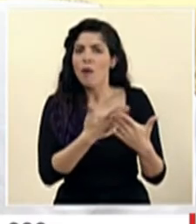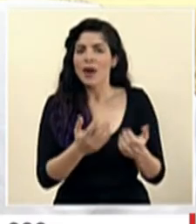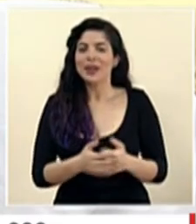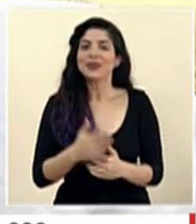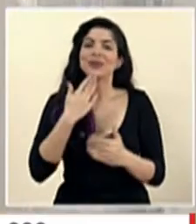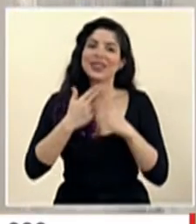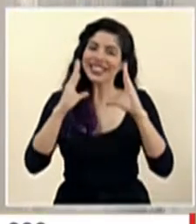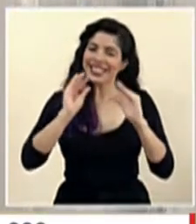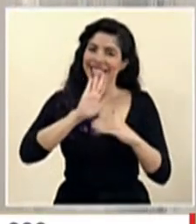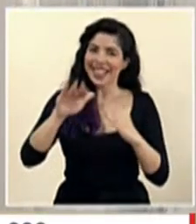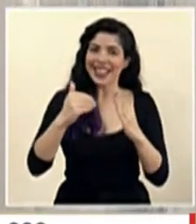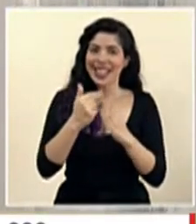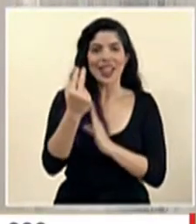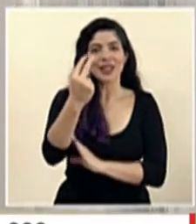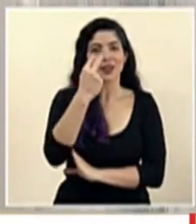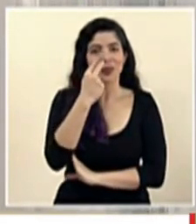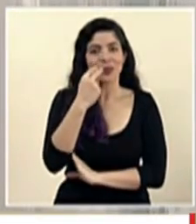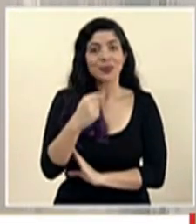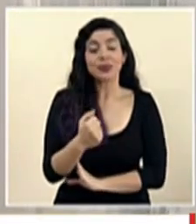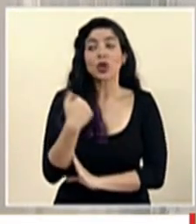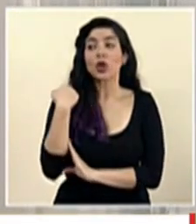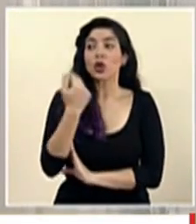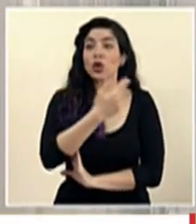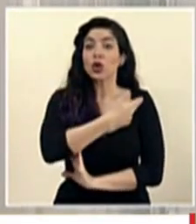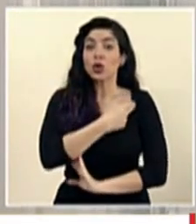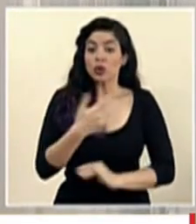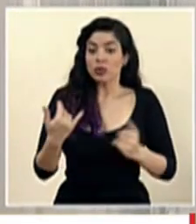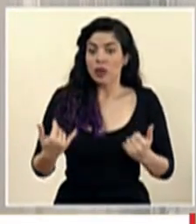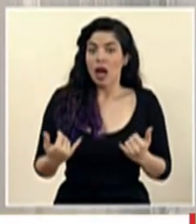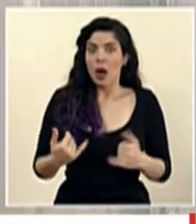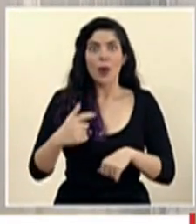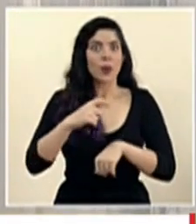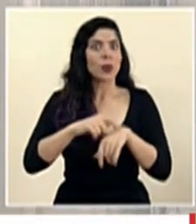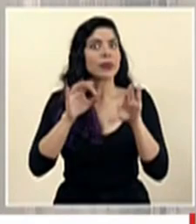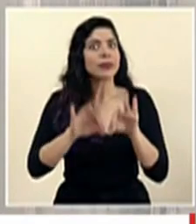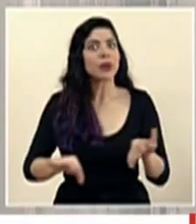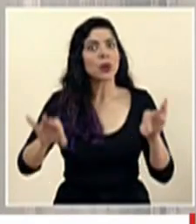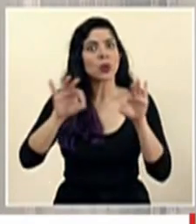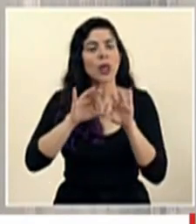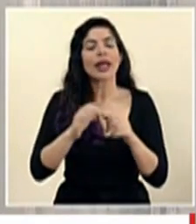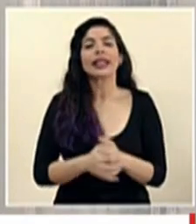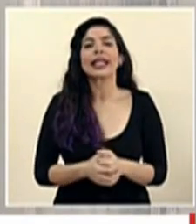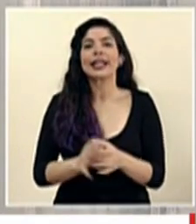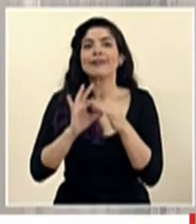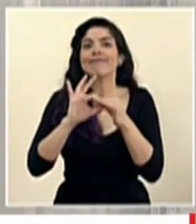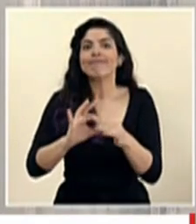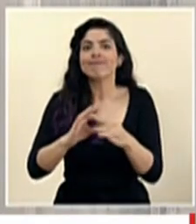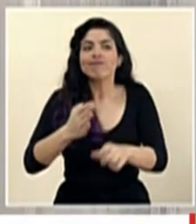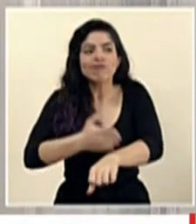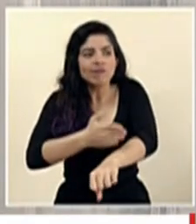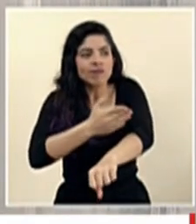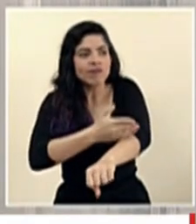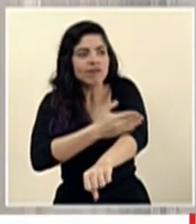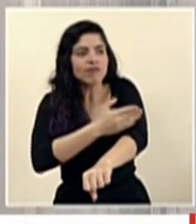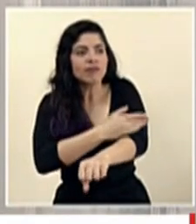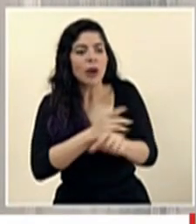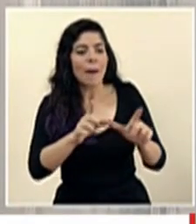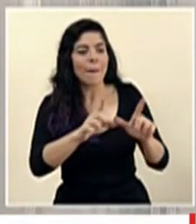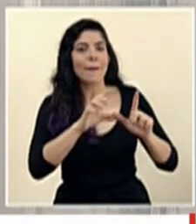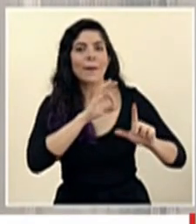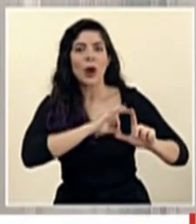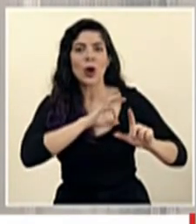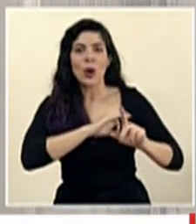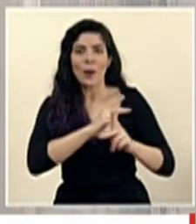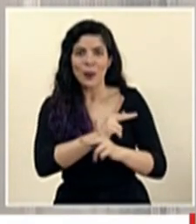Buenas tardes a todos los que nos siguen. Estamos ya en una etapa importante con respecto al avance del bono proteger. En